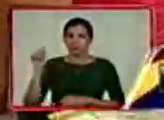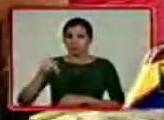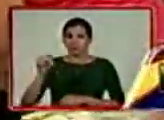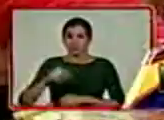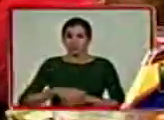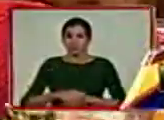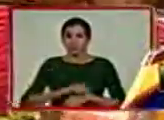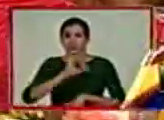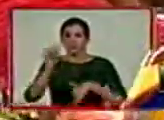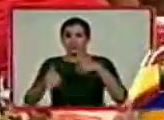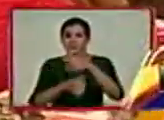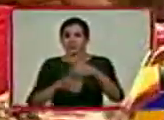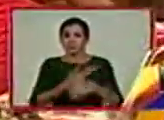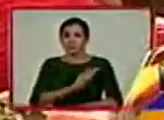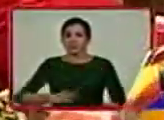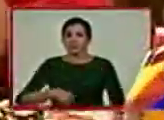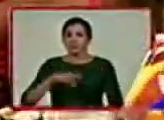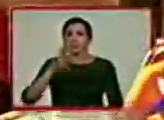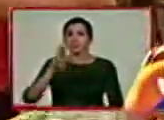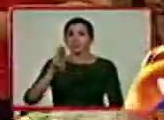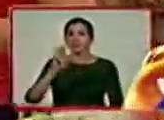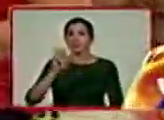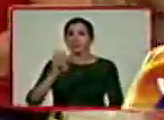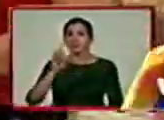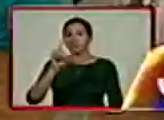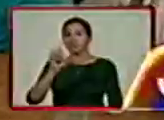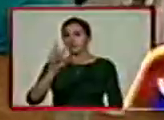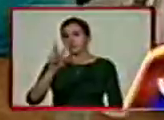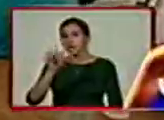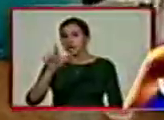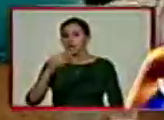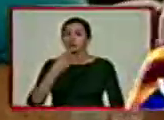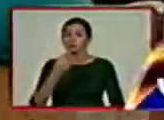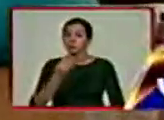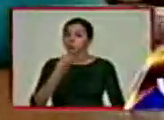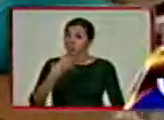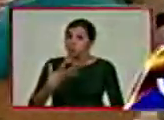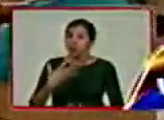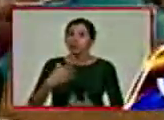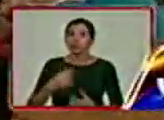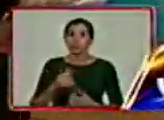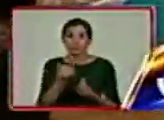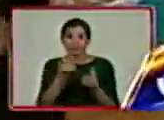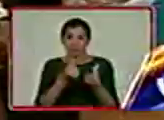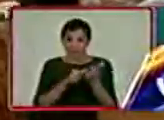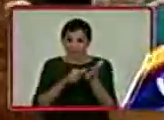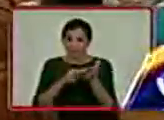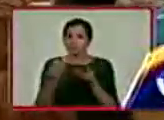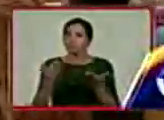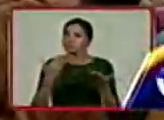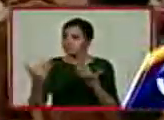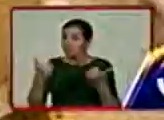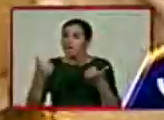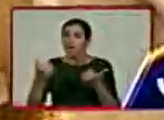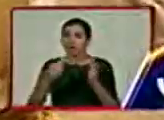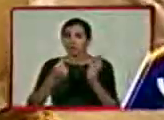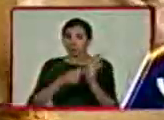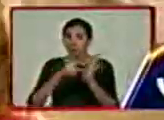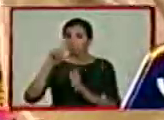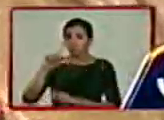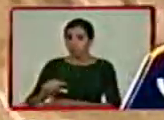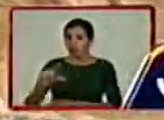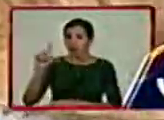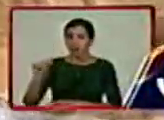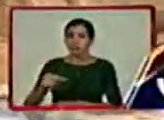El vicepresidente de Pedeval, Ever Aguiar, resaltó la relación de precios para la elaboración de la hallaca, adquiriendo los productos